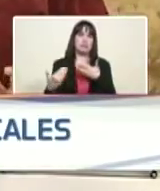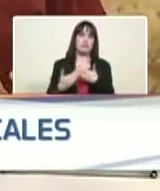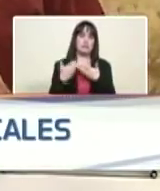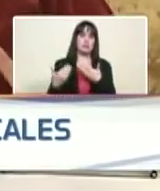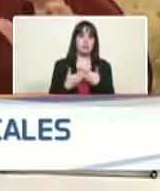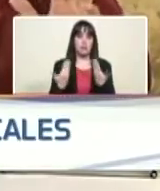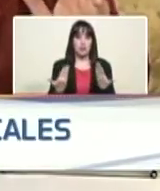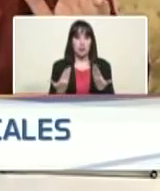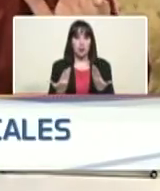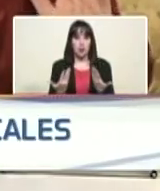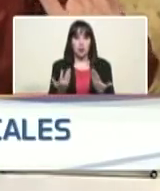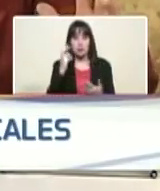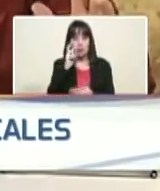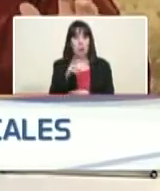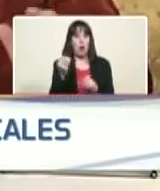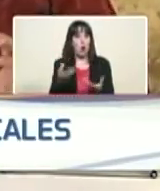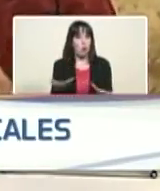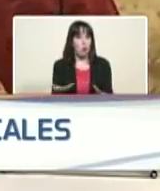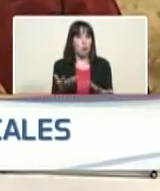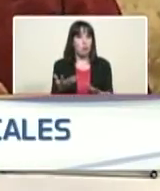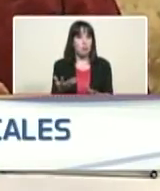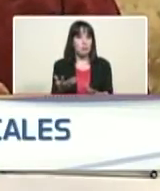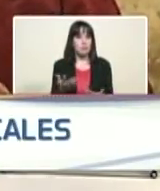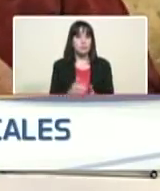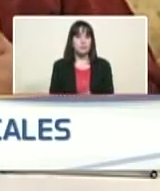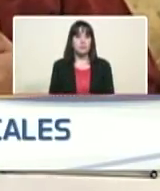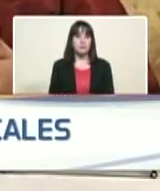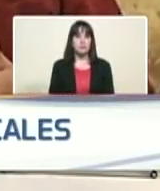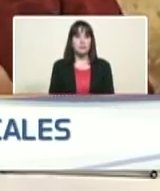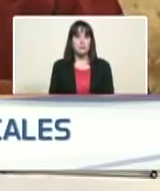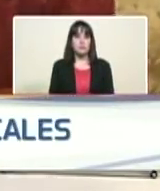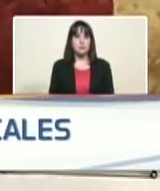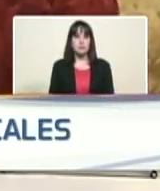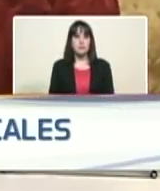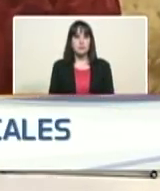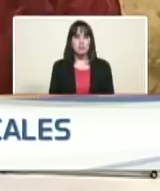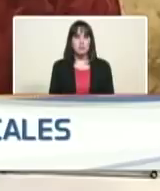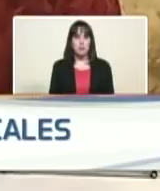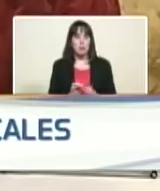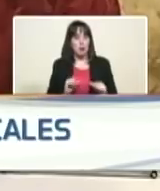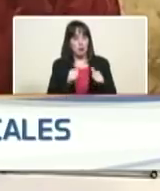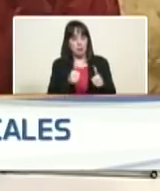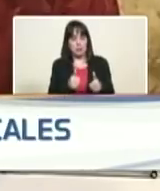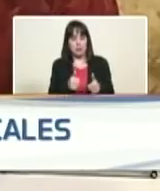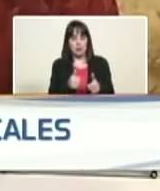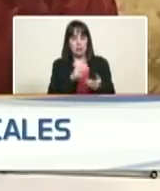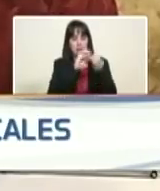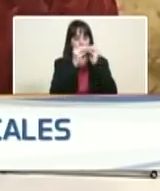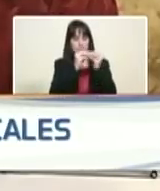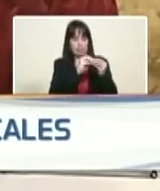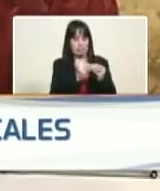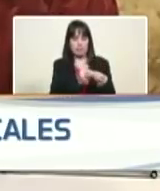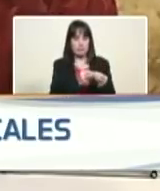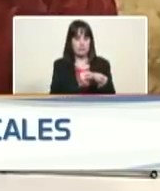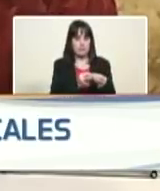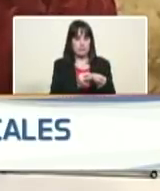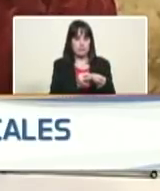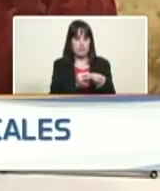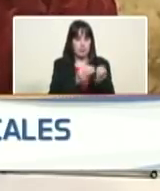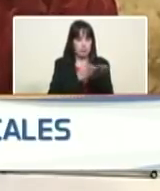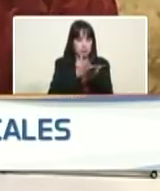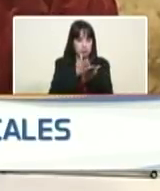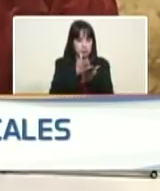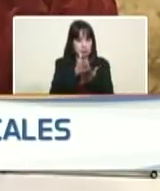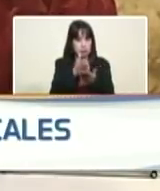Y lamentablemente se dio un fenómeno, porque nos fueron instalando, compañeros, nos fueron instalando por vías de